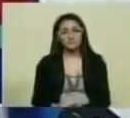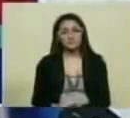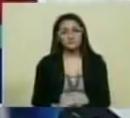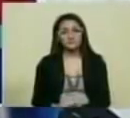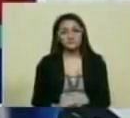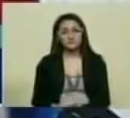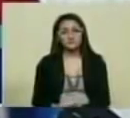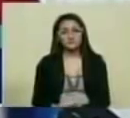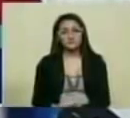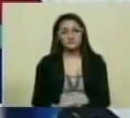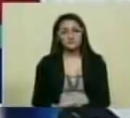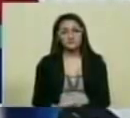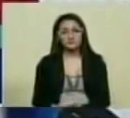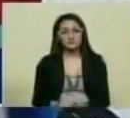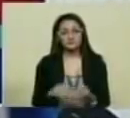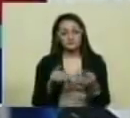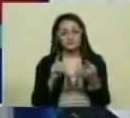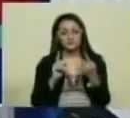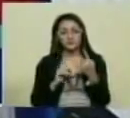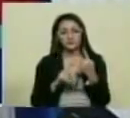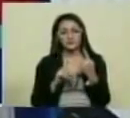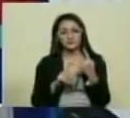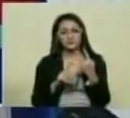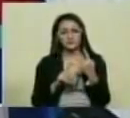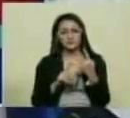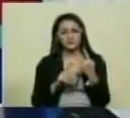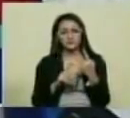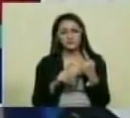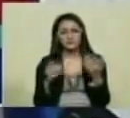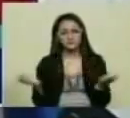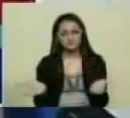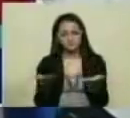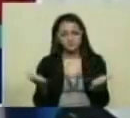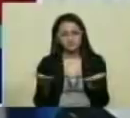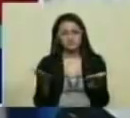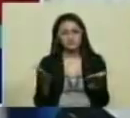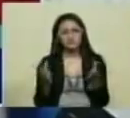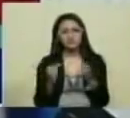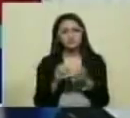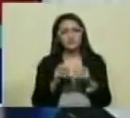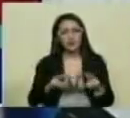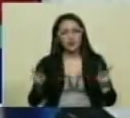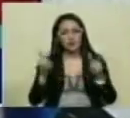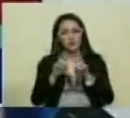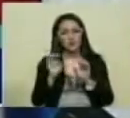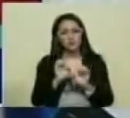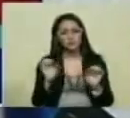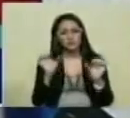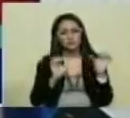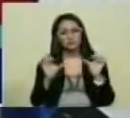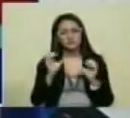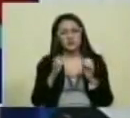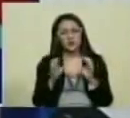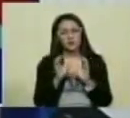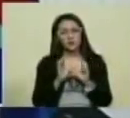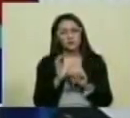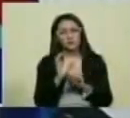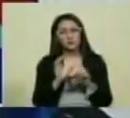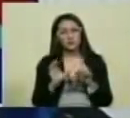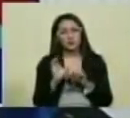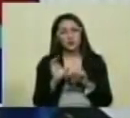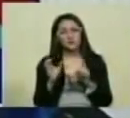incorporados. 4. Promover ante la Organización de las Naciones Unidas para la Educación, la Ciencia y la Cultura, UNESCO,